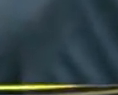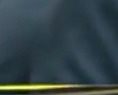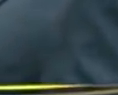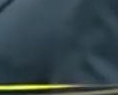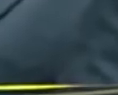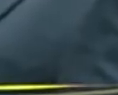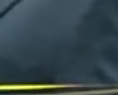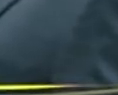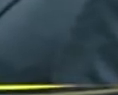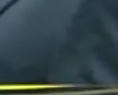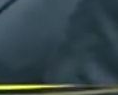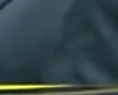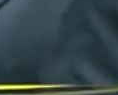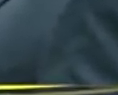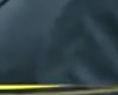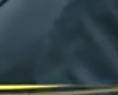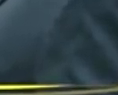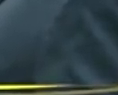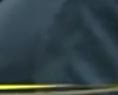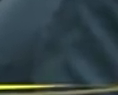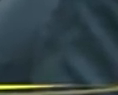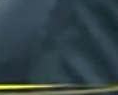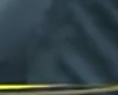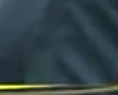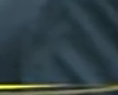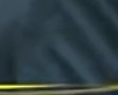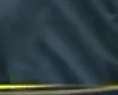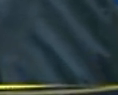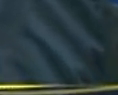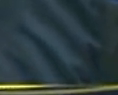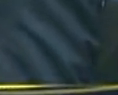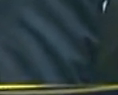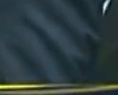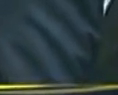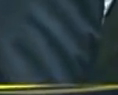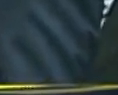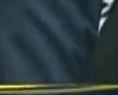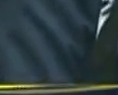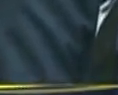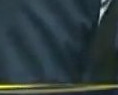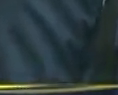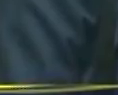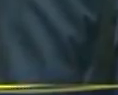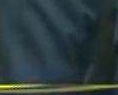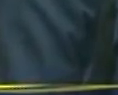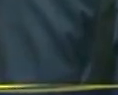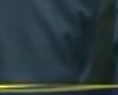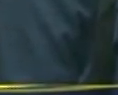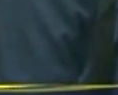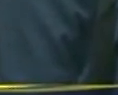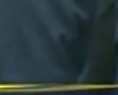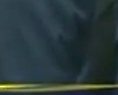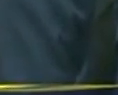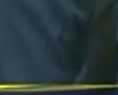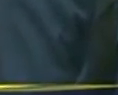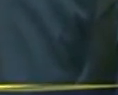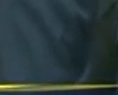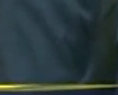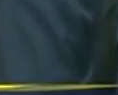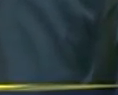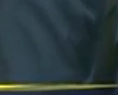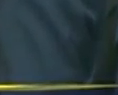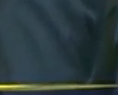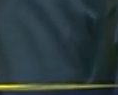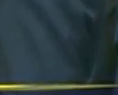Ayacucho embajadores y encargados de negocios acreditados en la República Bolivariana de Venezuela. Ignacio Ramonet